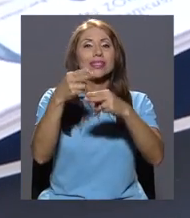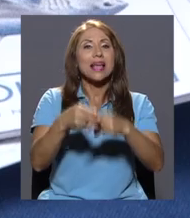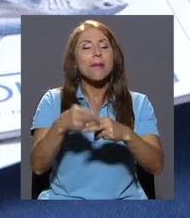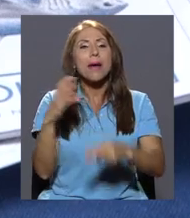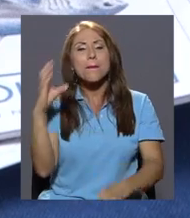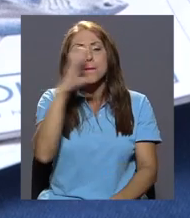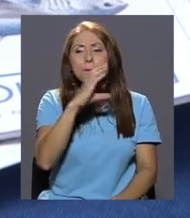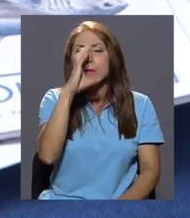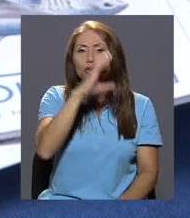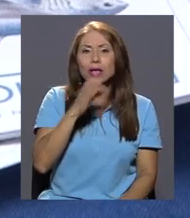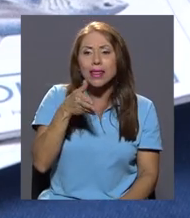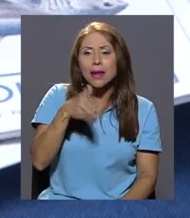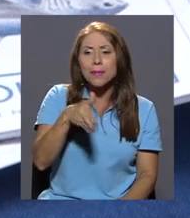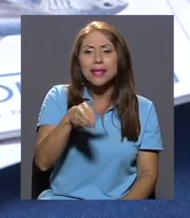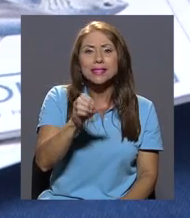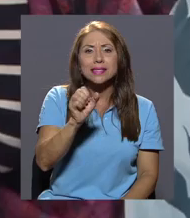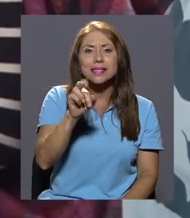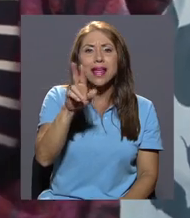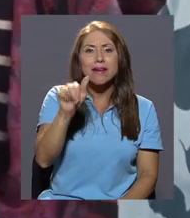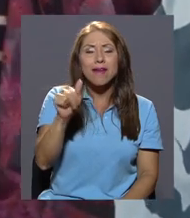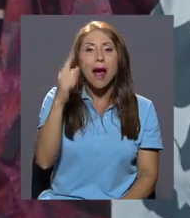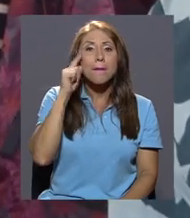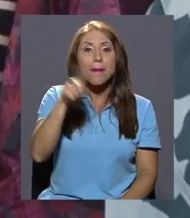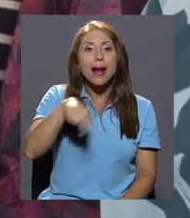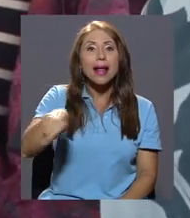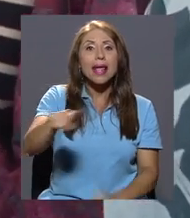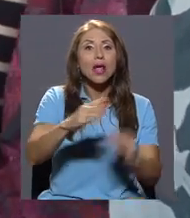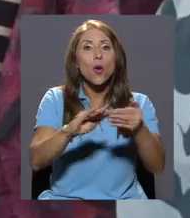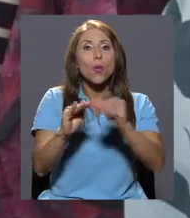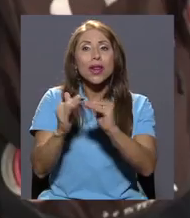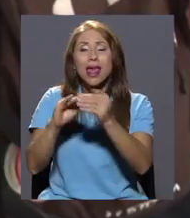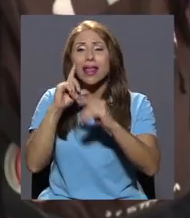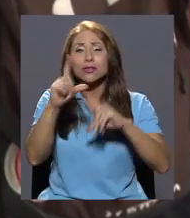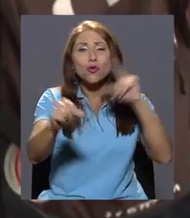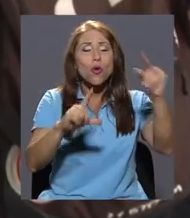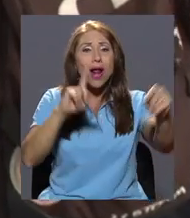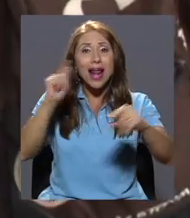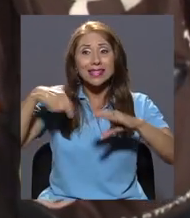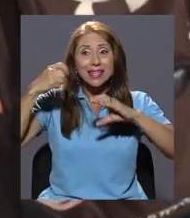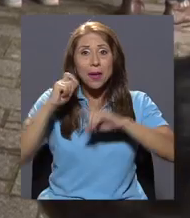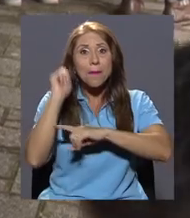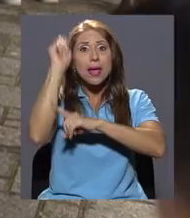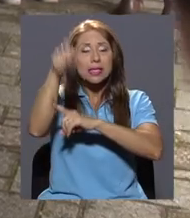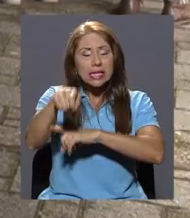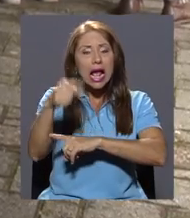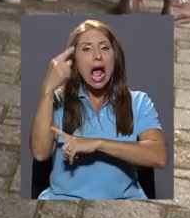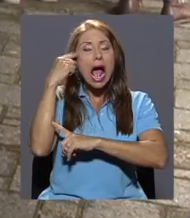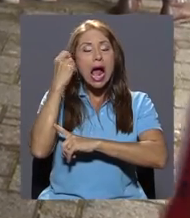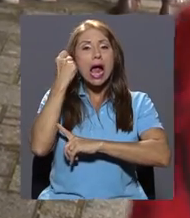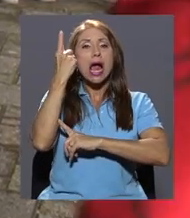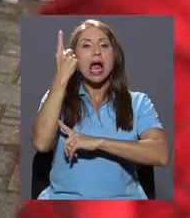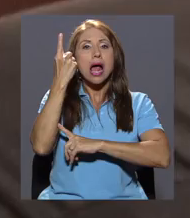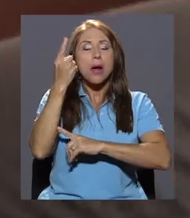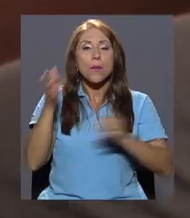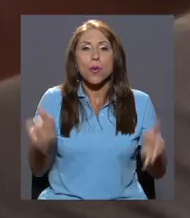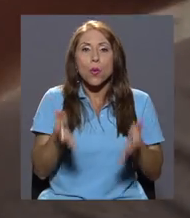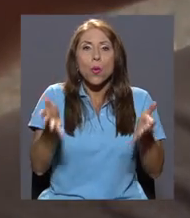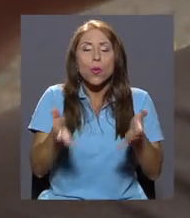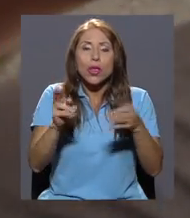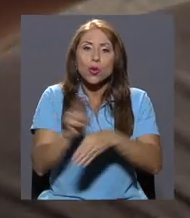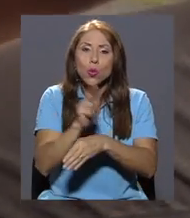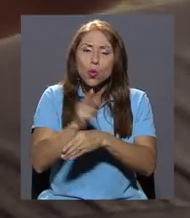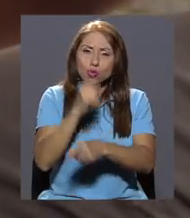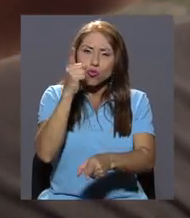Busca del Pez Sierra, que insta la sensibilización de comunidades rurales pesqueras, promoviendo un uso racional de los